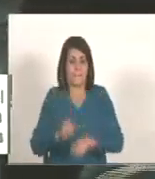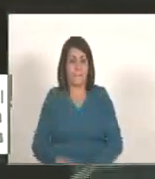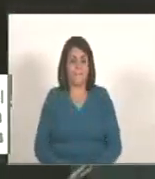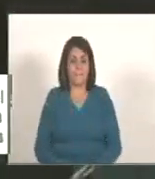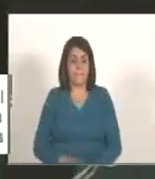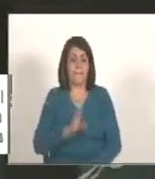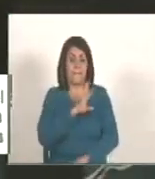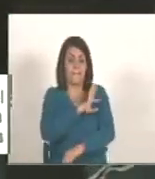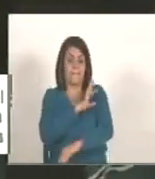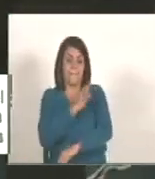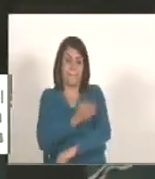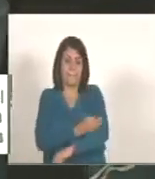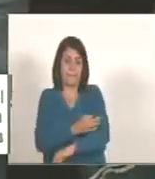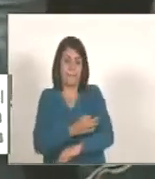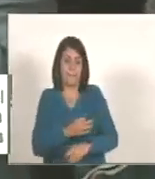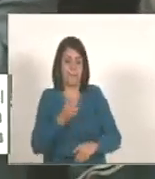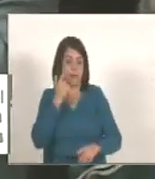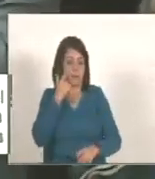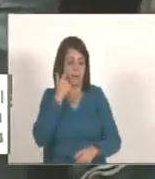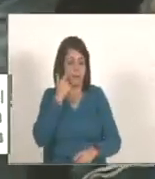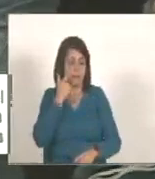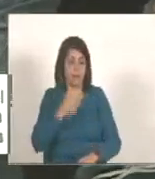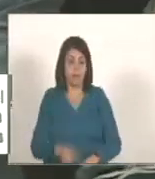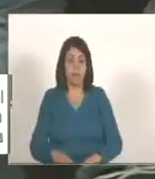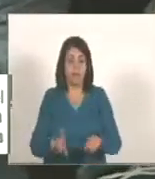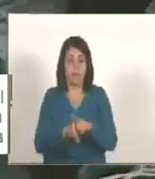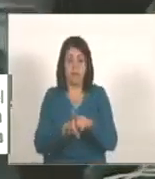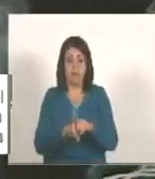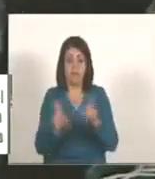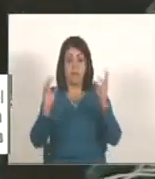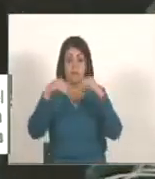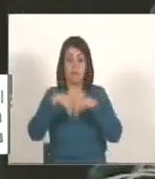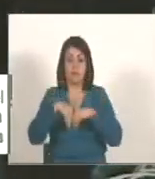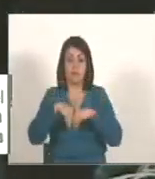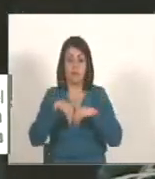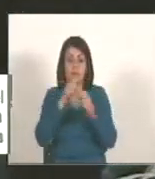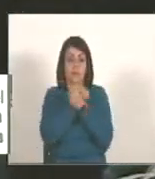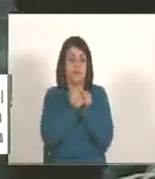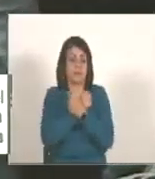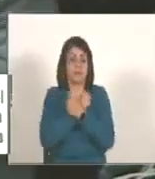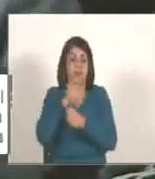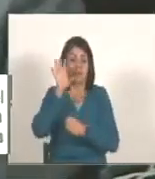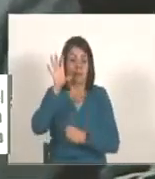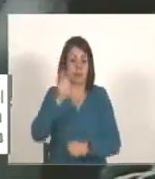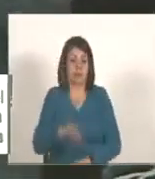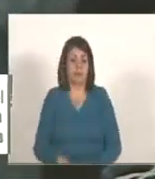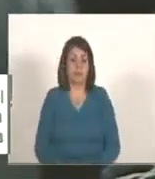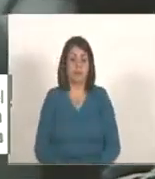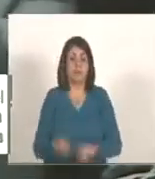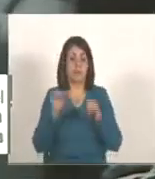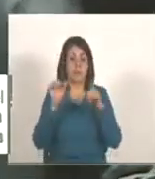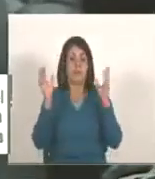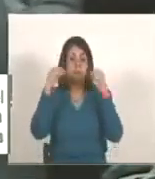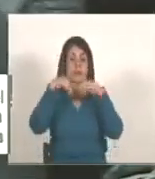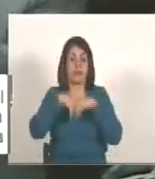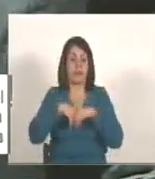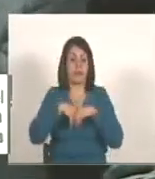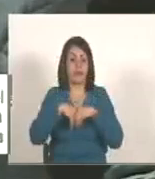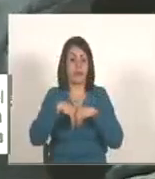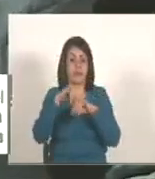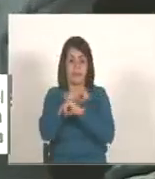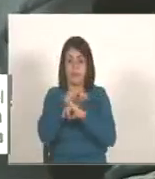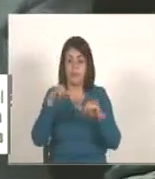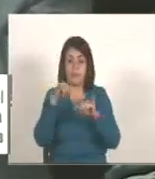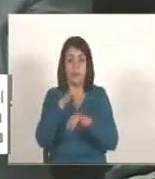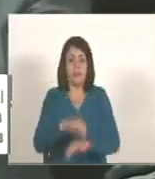de fortaleza, compatriota. Es un acuerdo de amor a la patria. Y es un acuerdo, con esto termino,